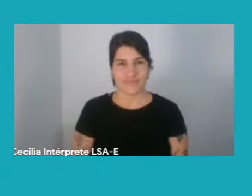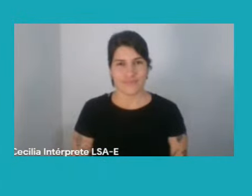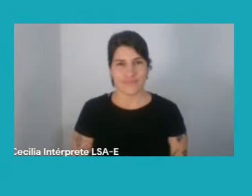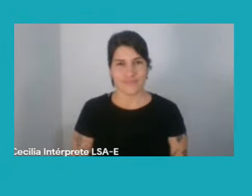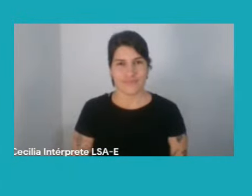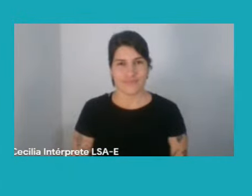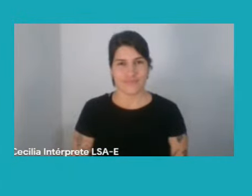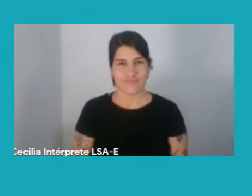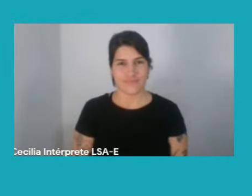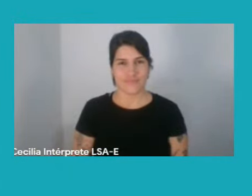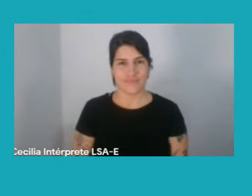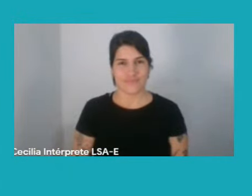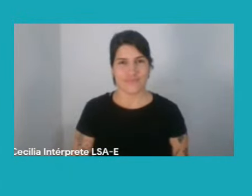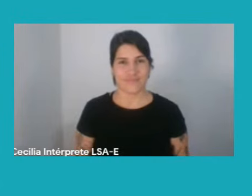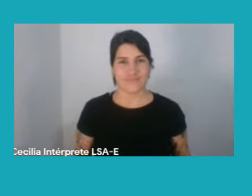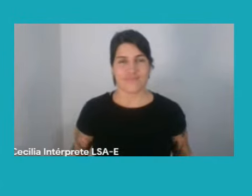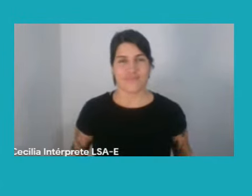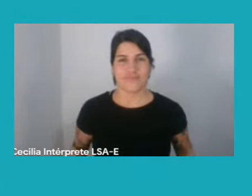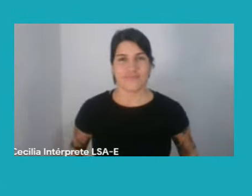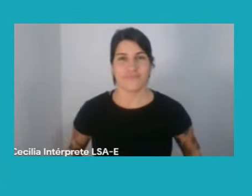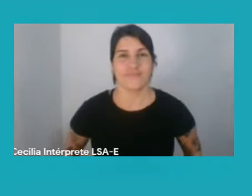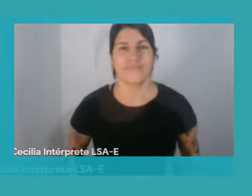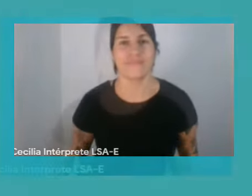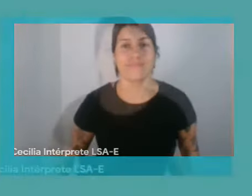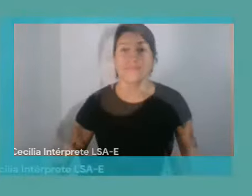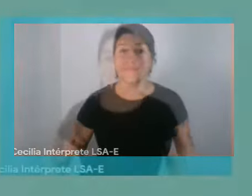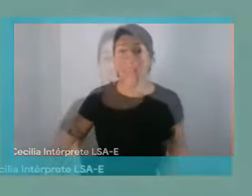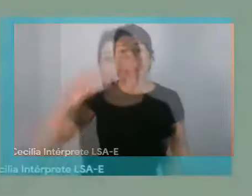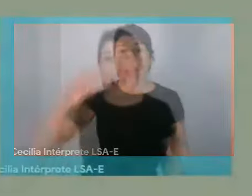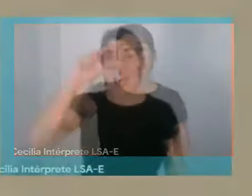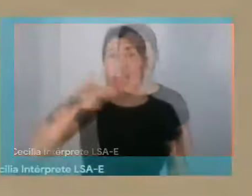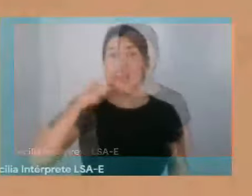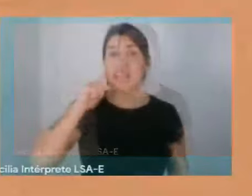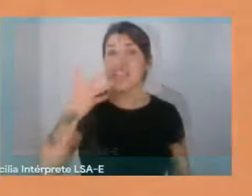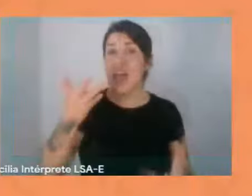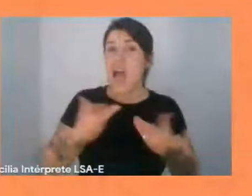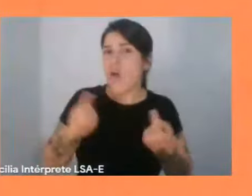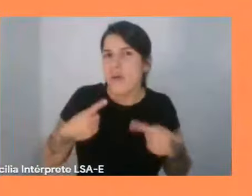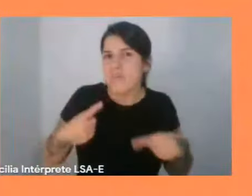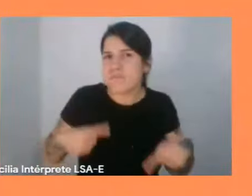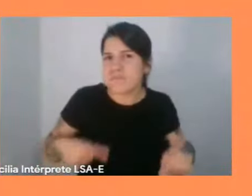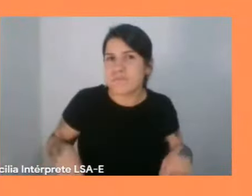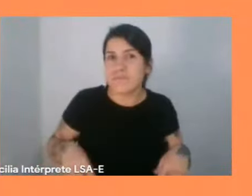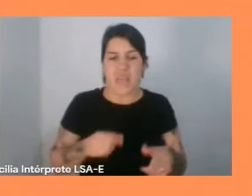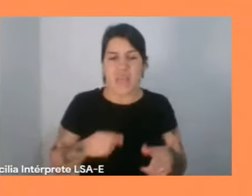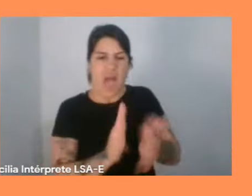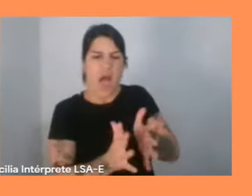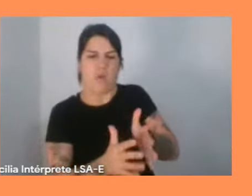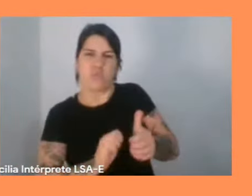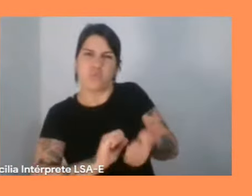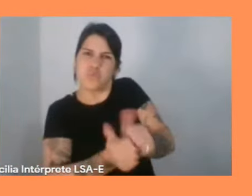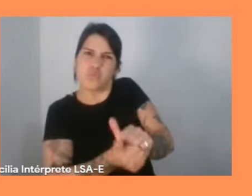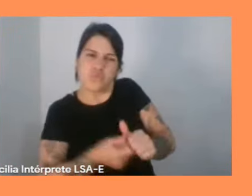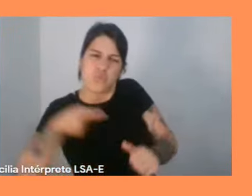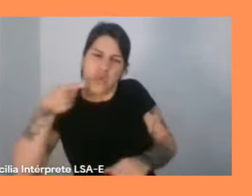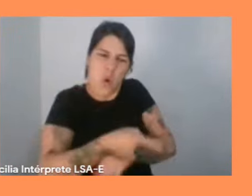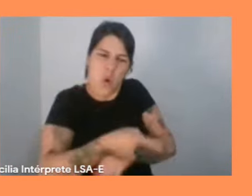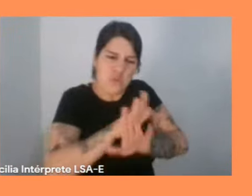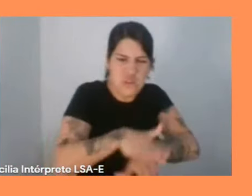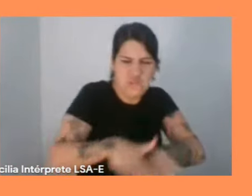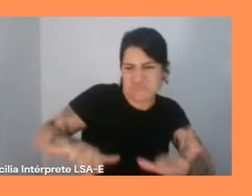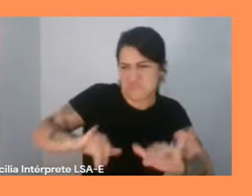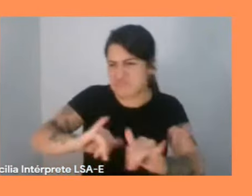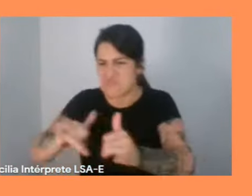ESI es detectar y frenar el abuso sexual hacia niñeces y adolescencia. El incesto forma parte de leyendas